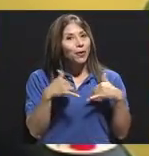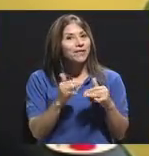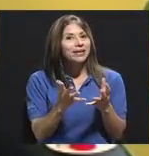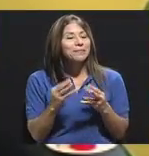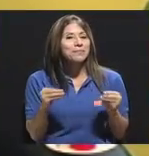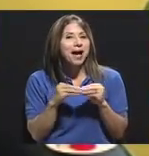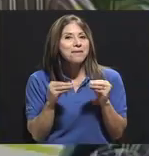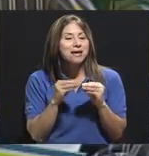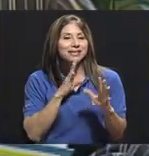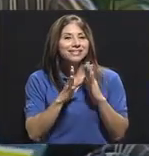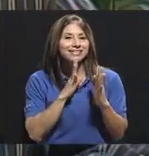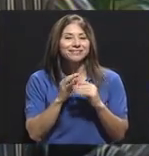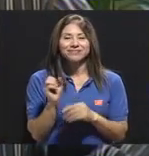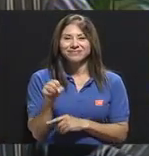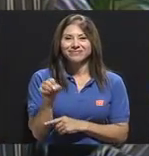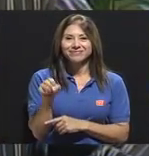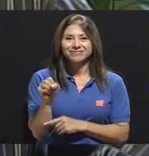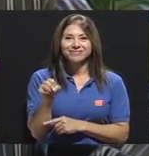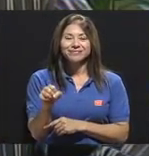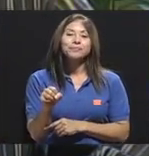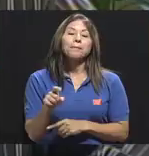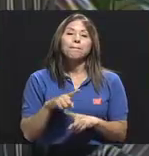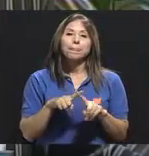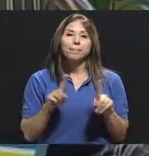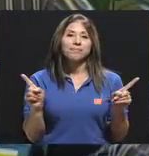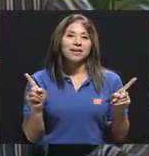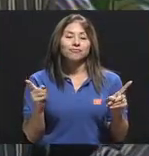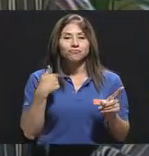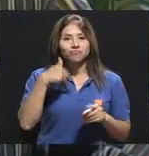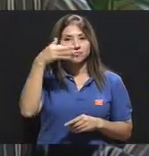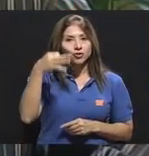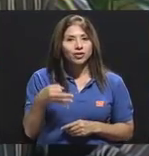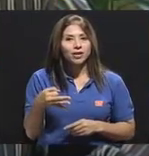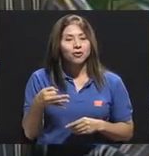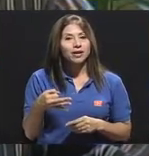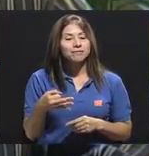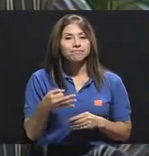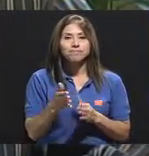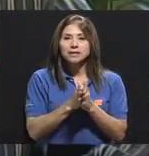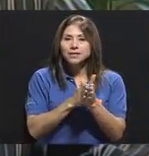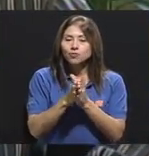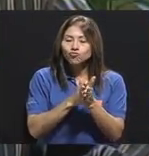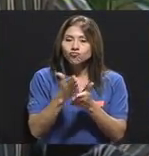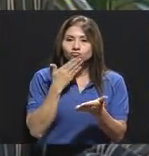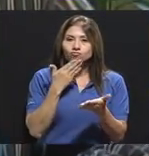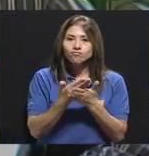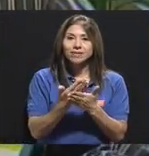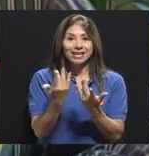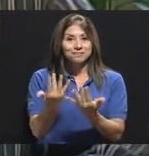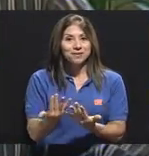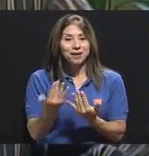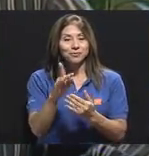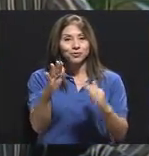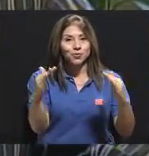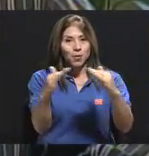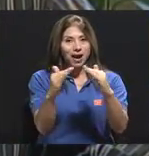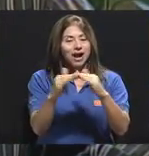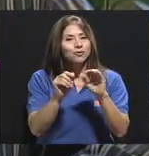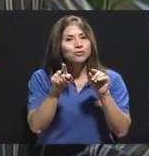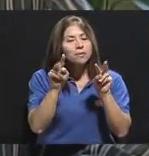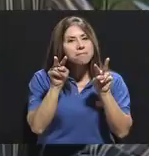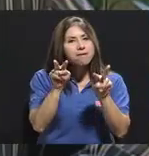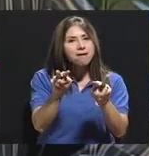de más verdad qued uno Este pero creo que ha sido muy rico esperemos que en sus hogares pues hayan podido